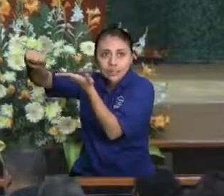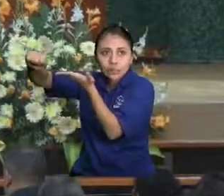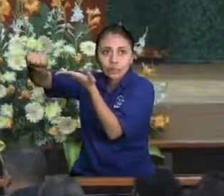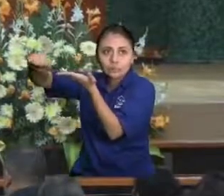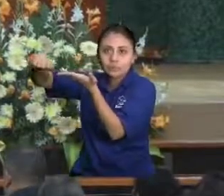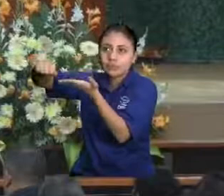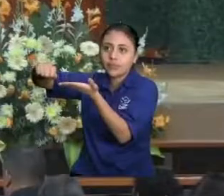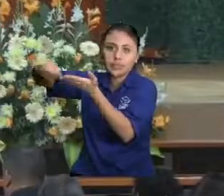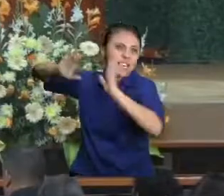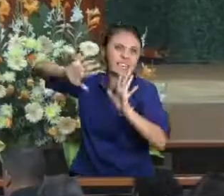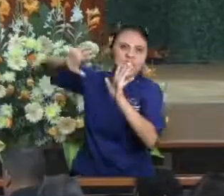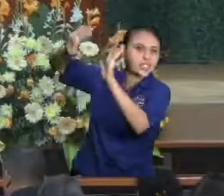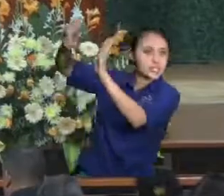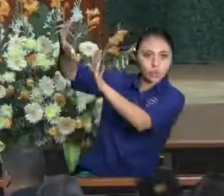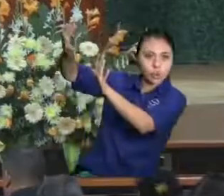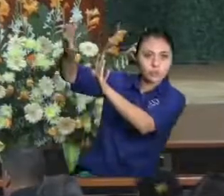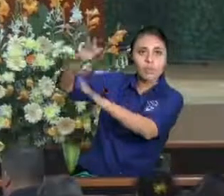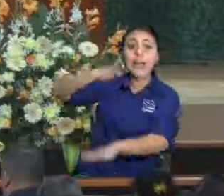Estoy hablando de Usías.